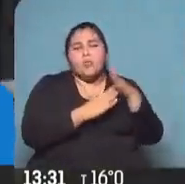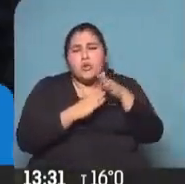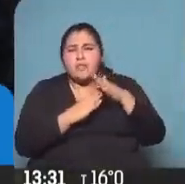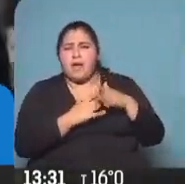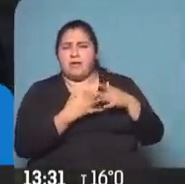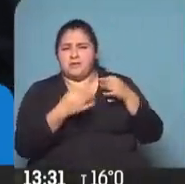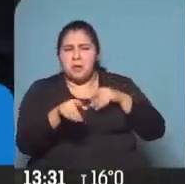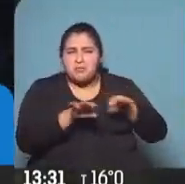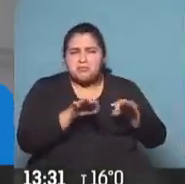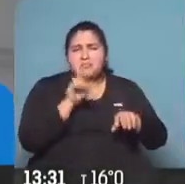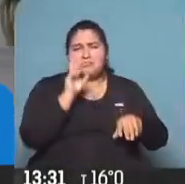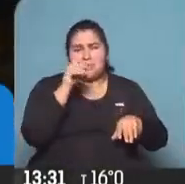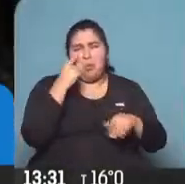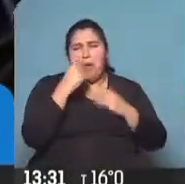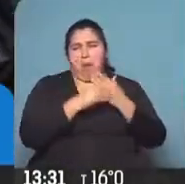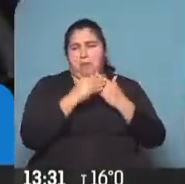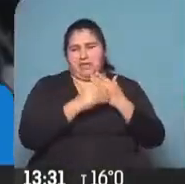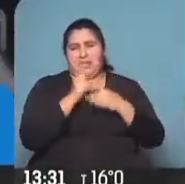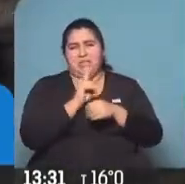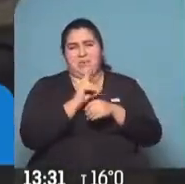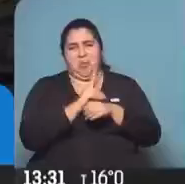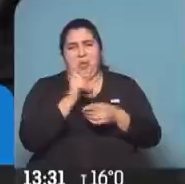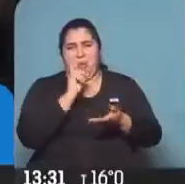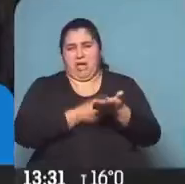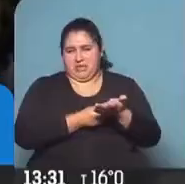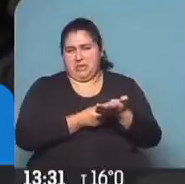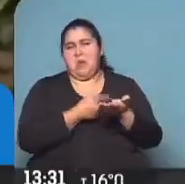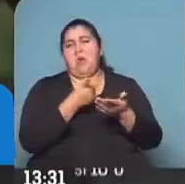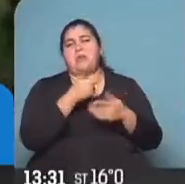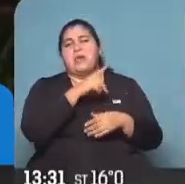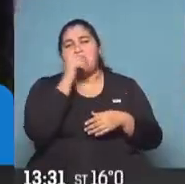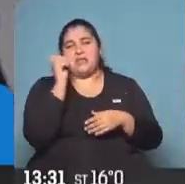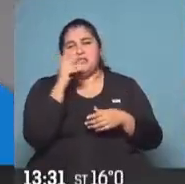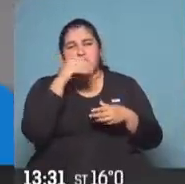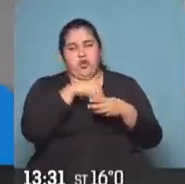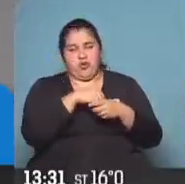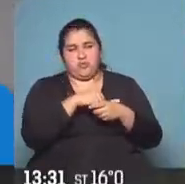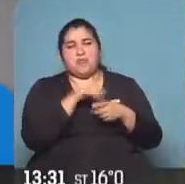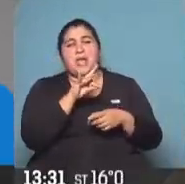establecidos por el ministerio de seguridad de tal manera